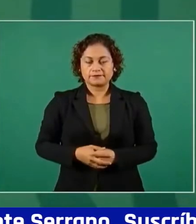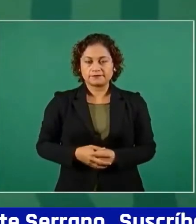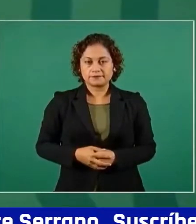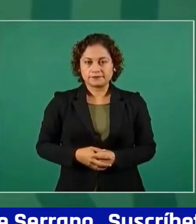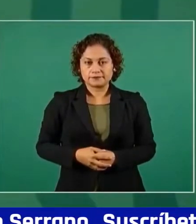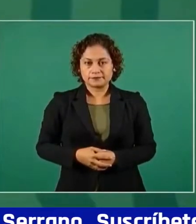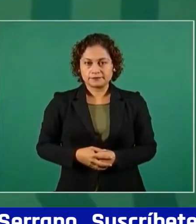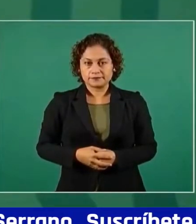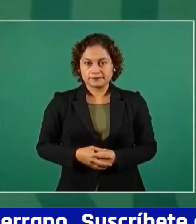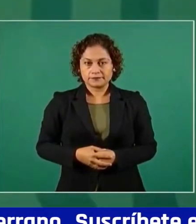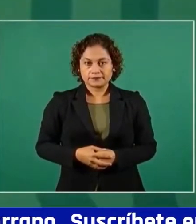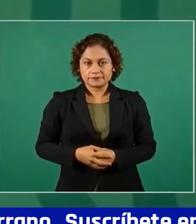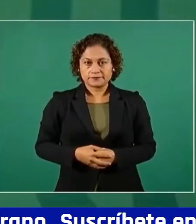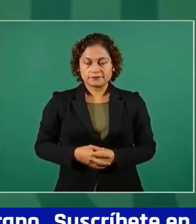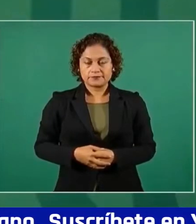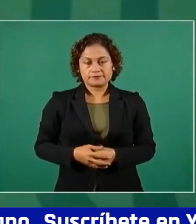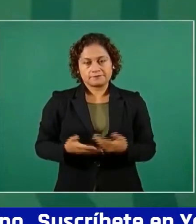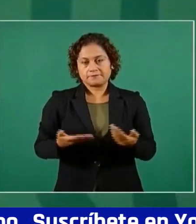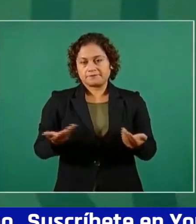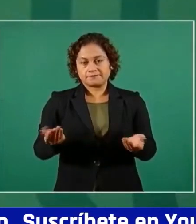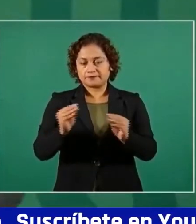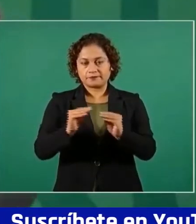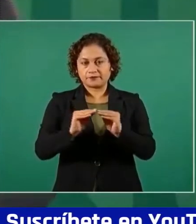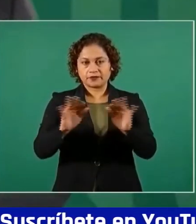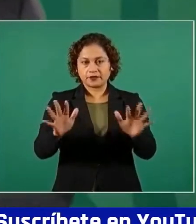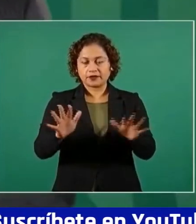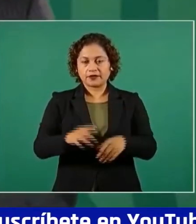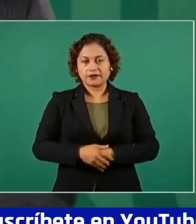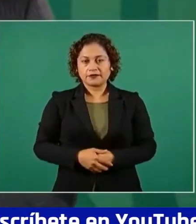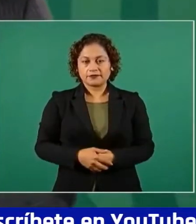No les gusta a los